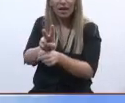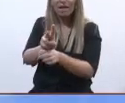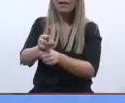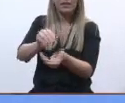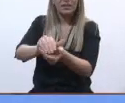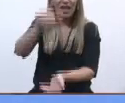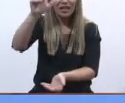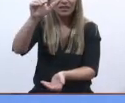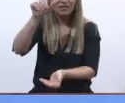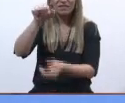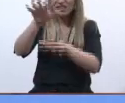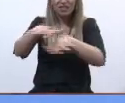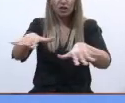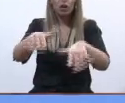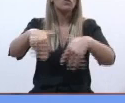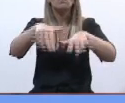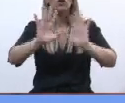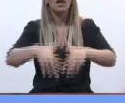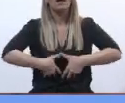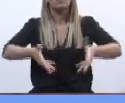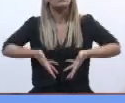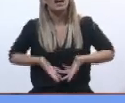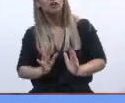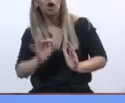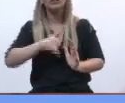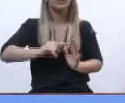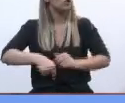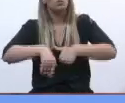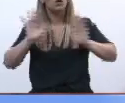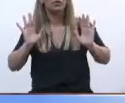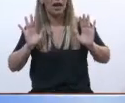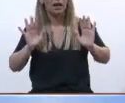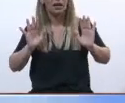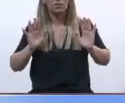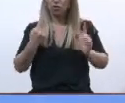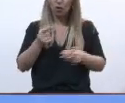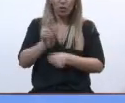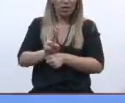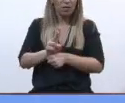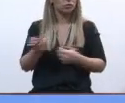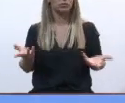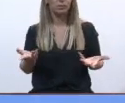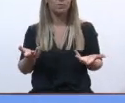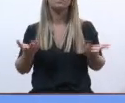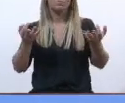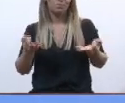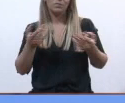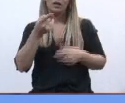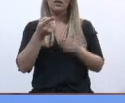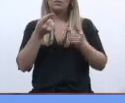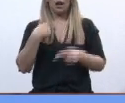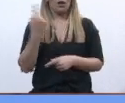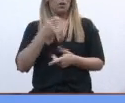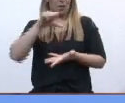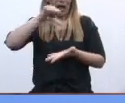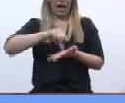niño, nacido o no nacido? Y por cierto, la vigencia para nuestro